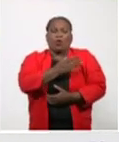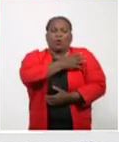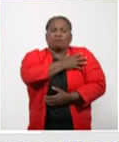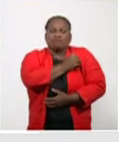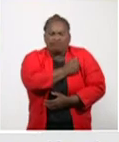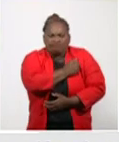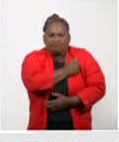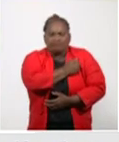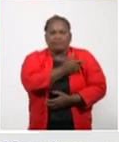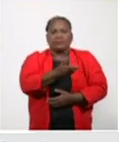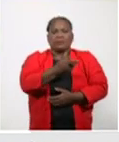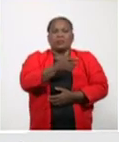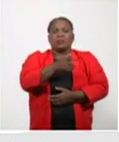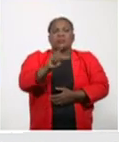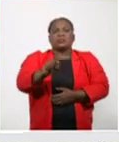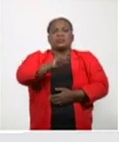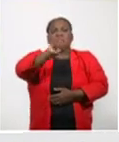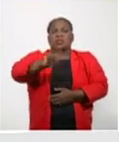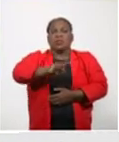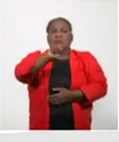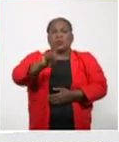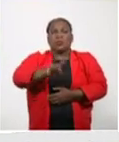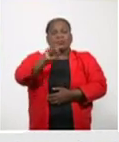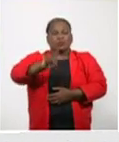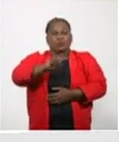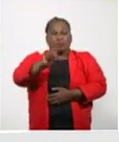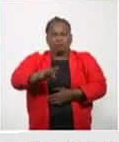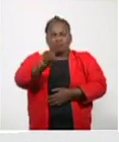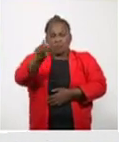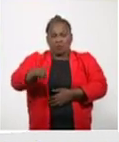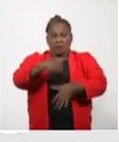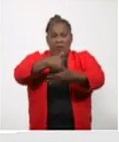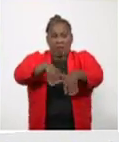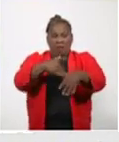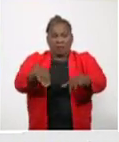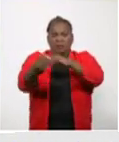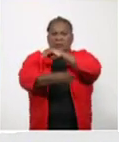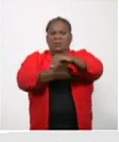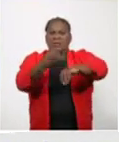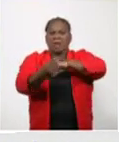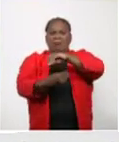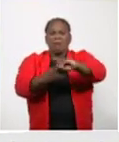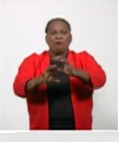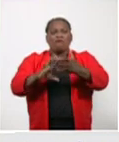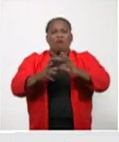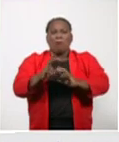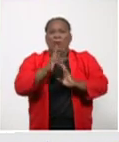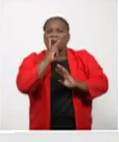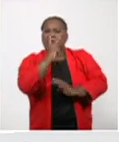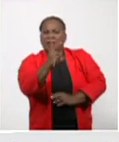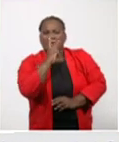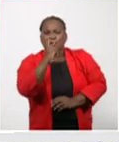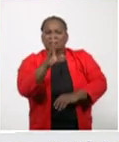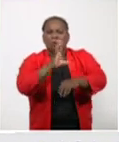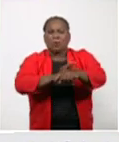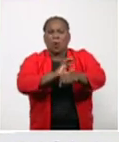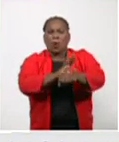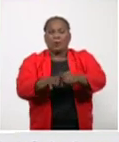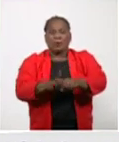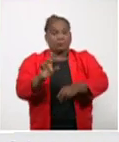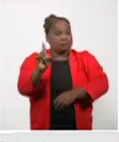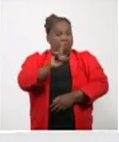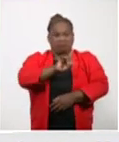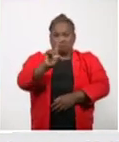Se cuestiona si es que se ha cambiado el protocolo del tratamiento. No, el protocolo de tratamiento,